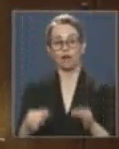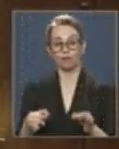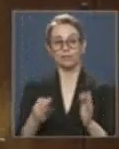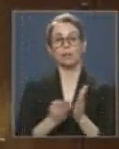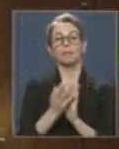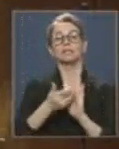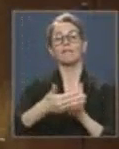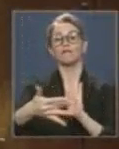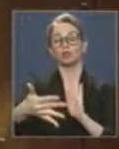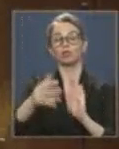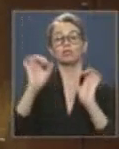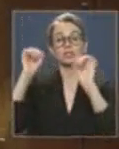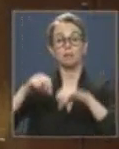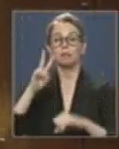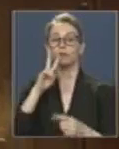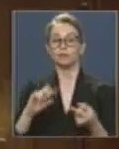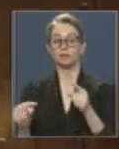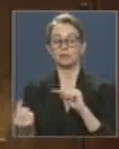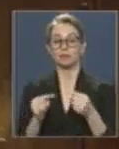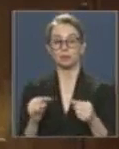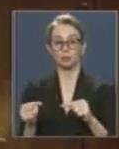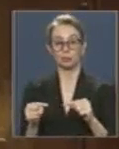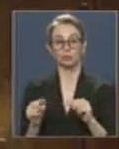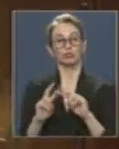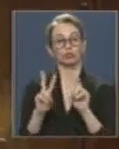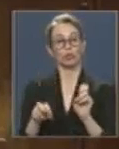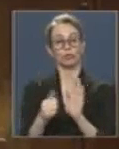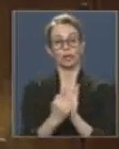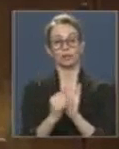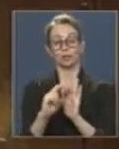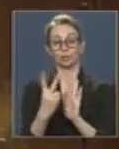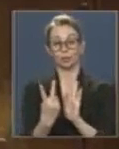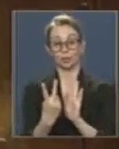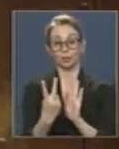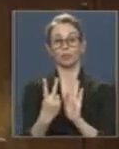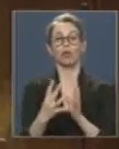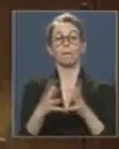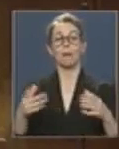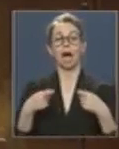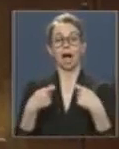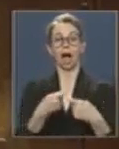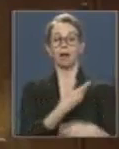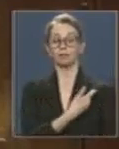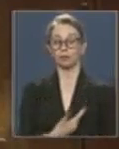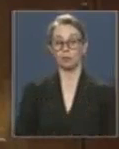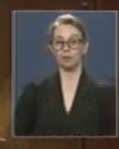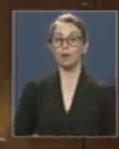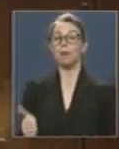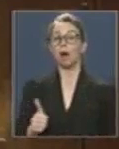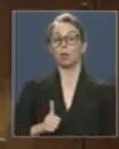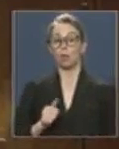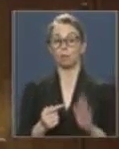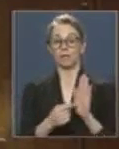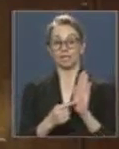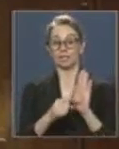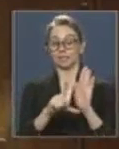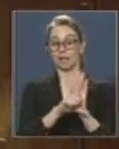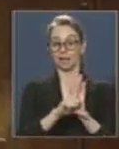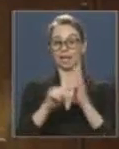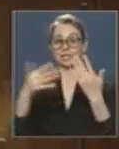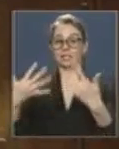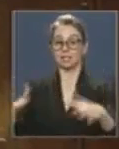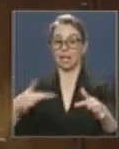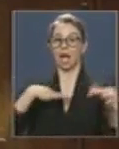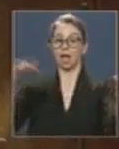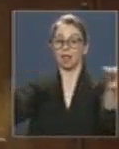y fue aprobado sin debate. Respecto al artículo segundo, que se refiere al mayor gasto fiscal de la presente aplicación, cuya explicación